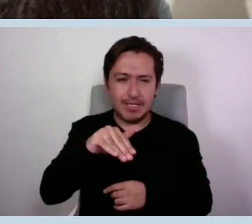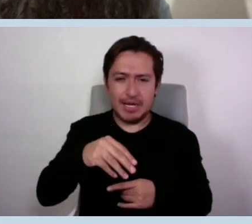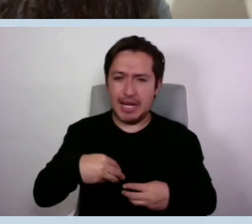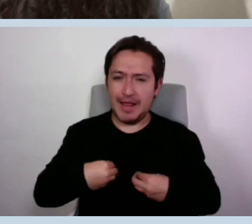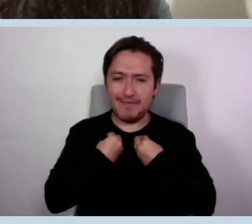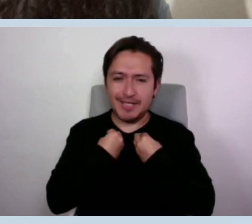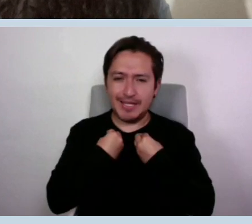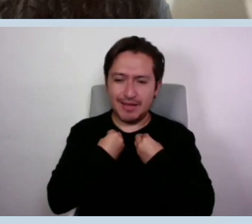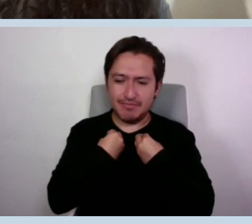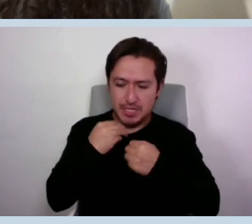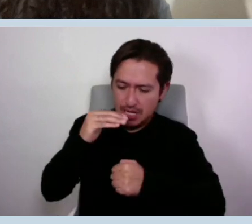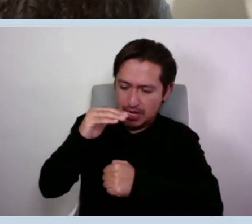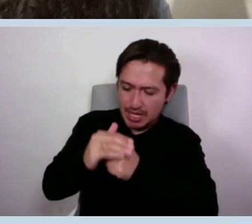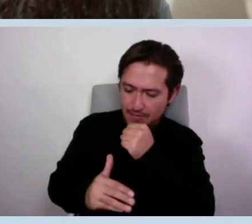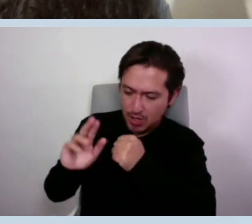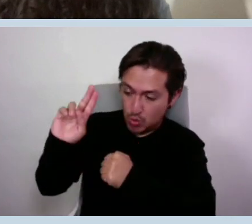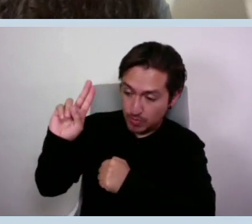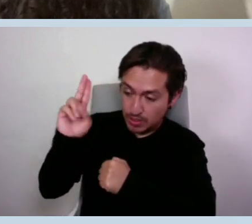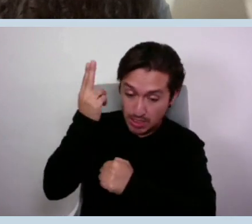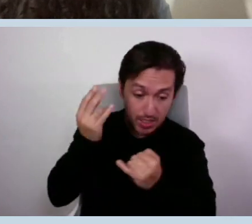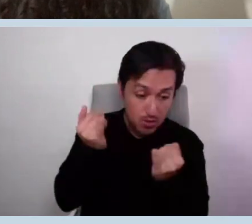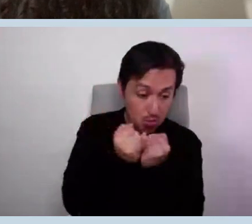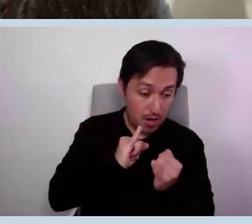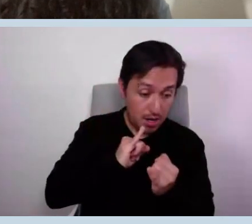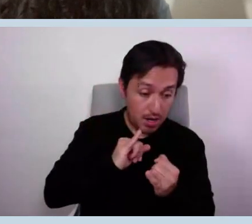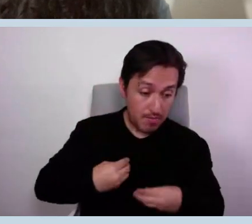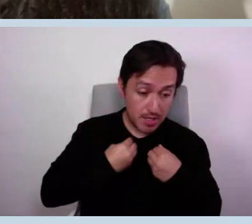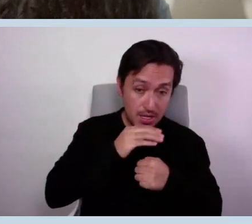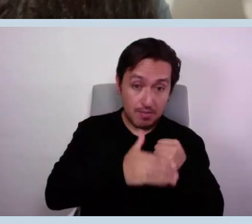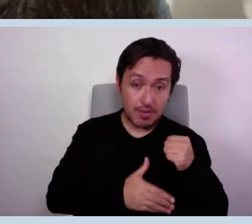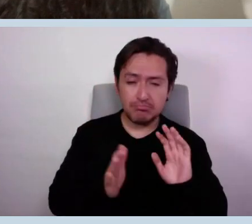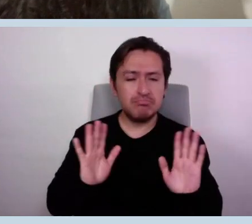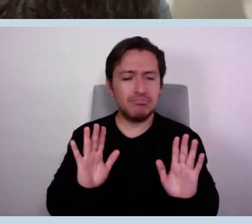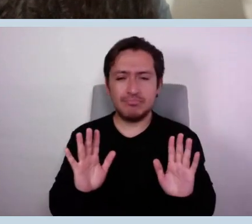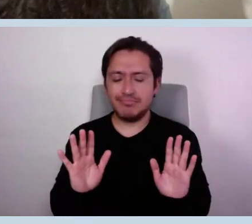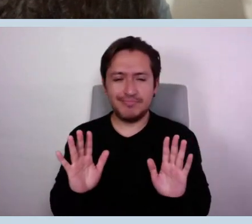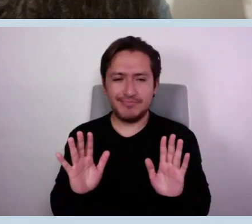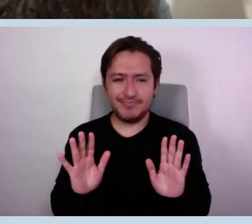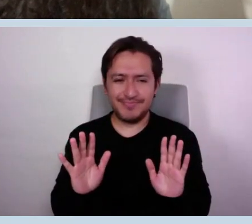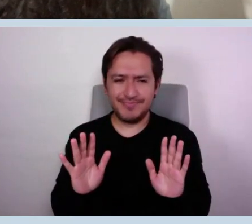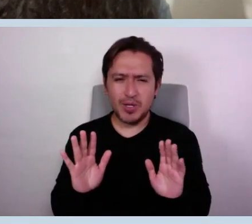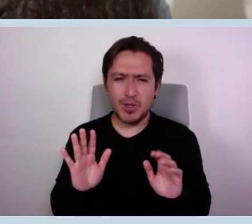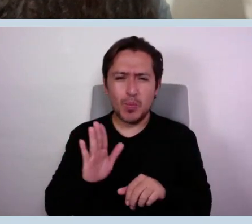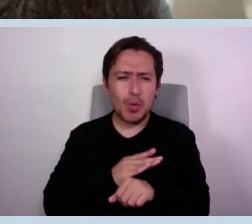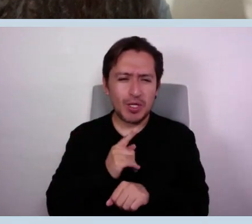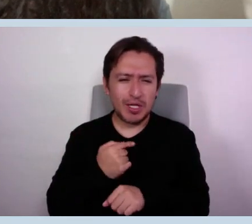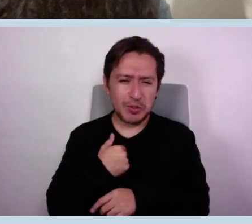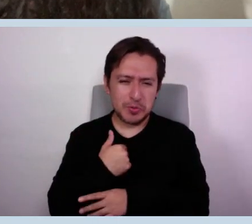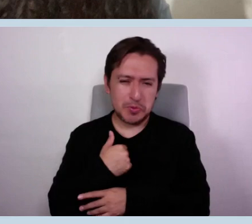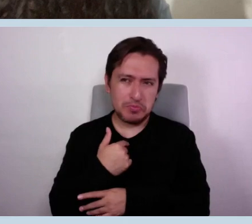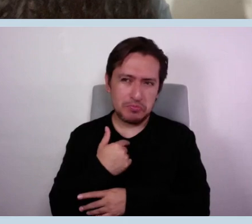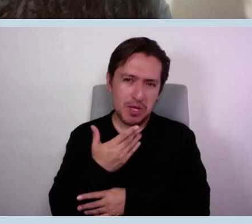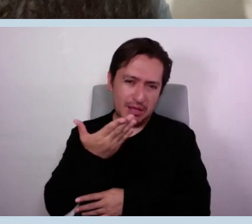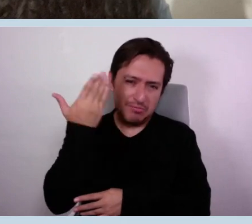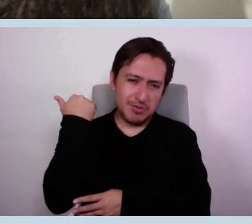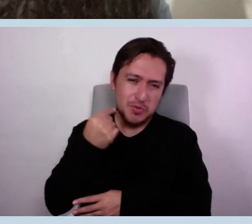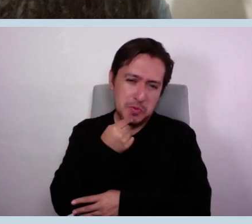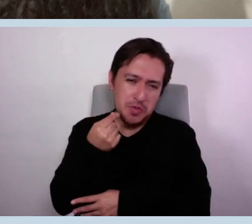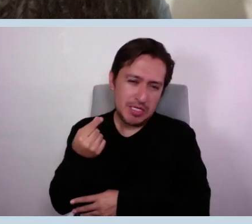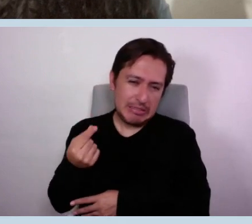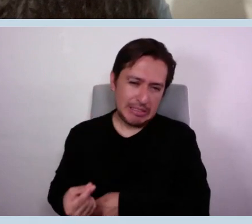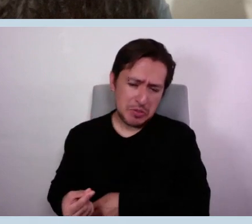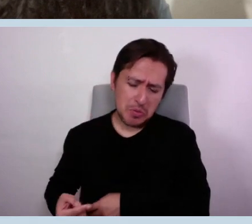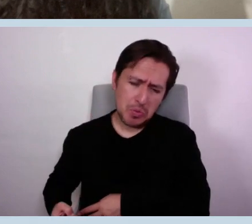y motivarme muchísimo la verdad porque yo siendo muy chiquita planeé mi vida hasta la universidad ya